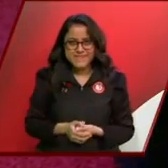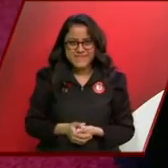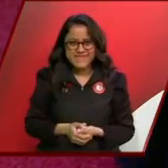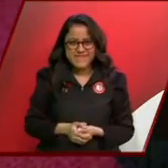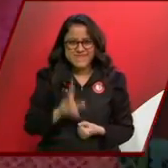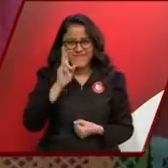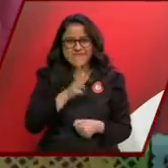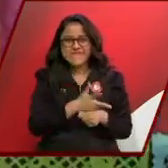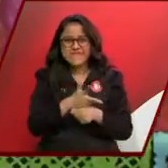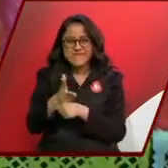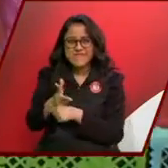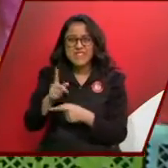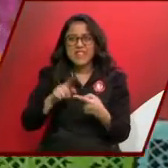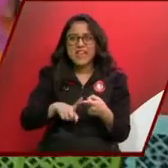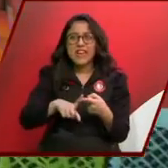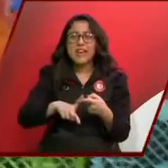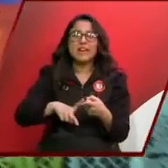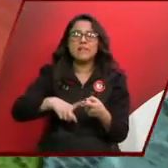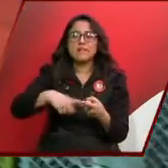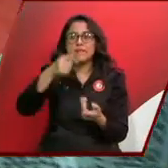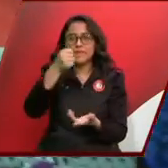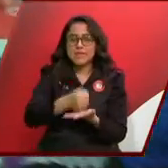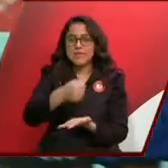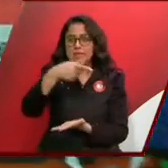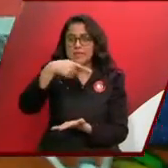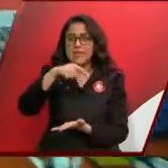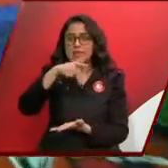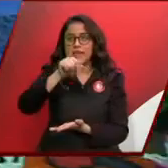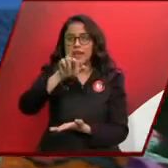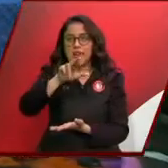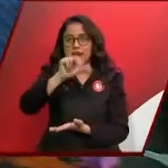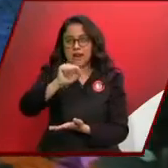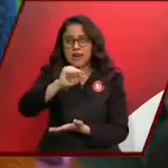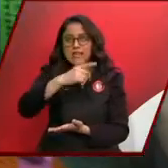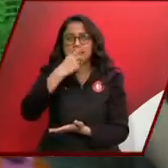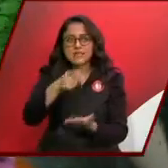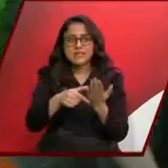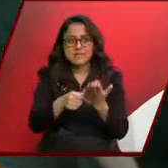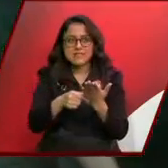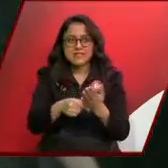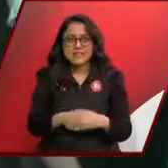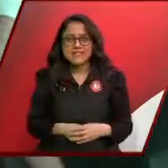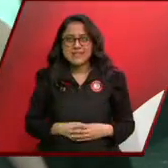imágenes de Claudio Kiwa y Daniel Miguel, para Quien Corresponda, Calle Sandoval.